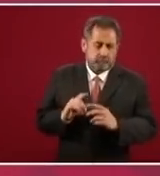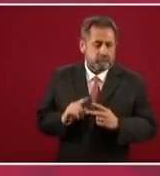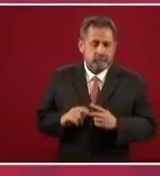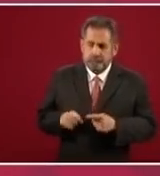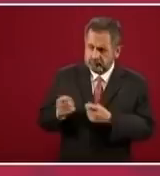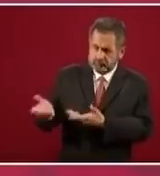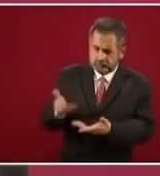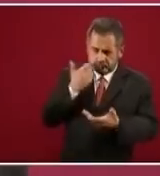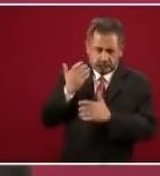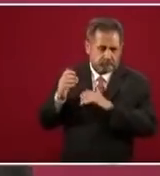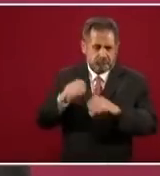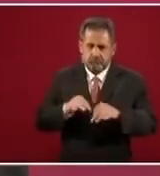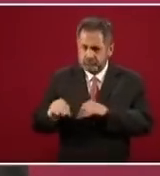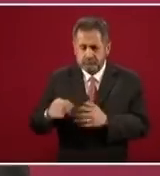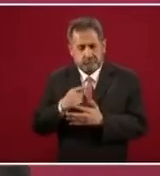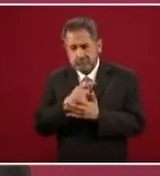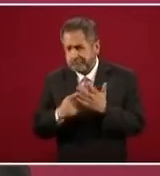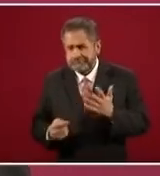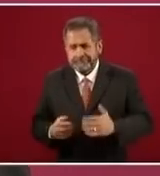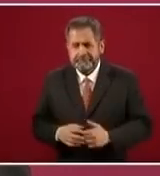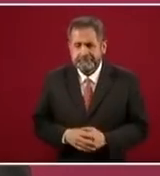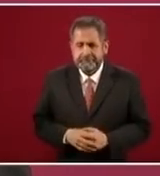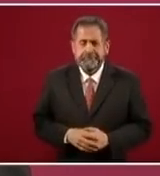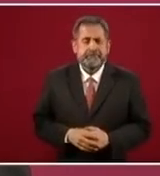trabajo, todo.